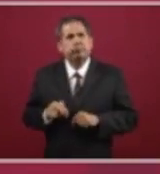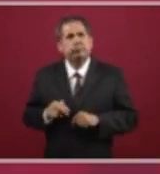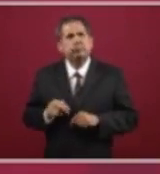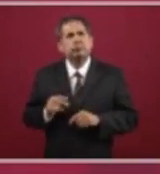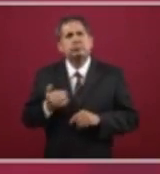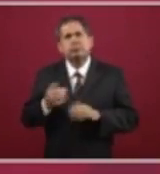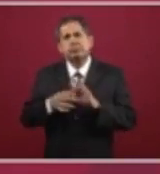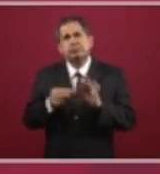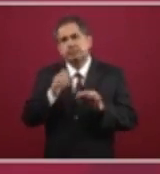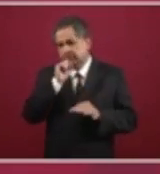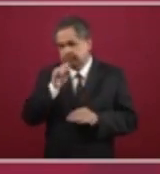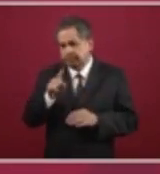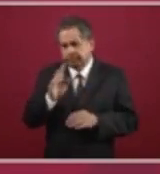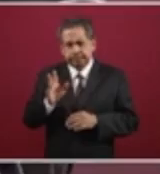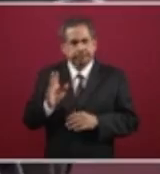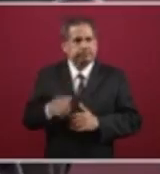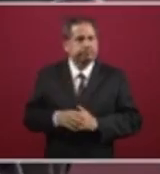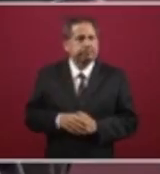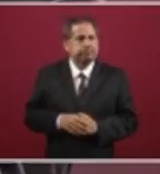estamos